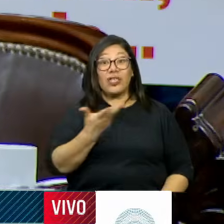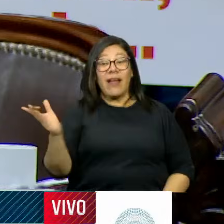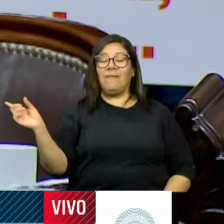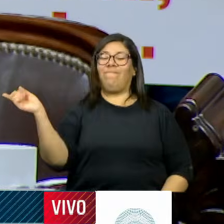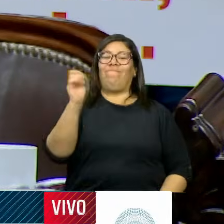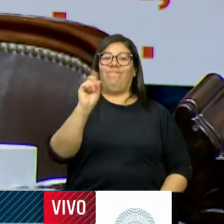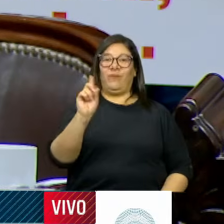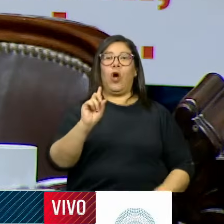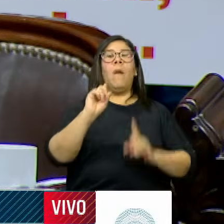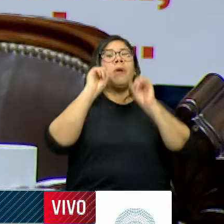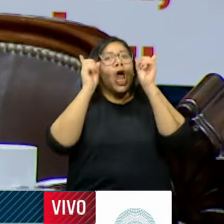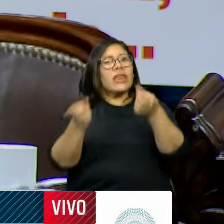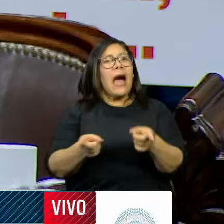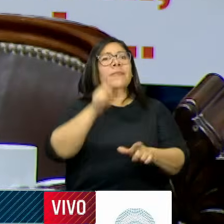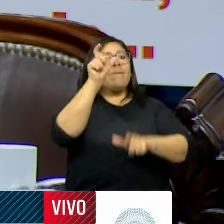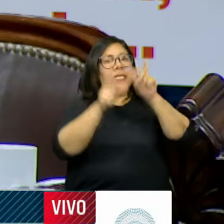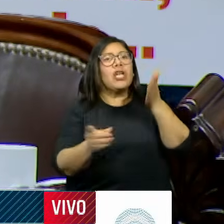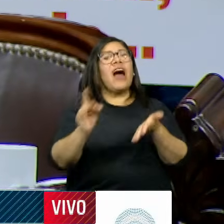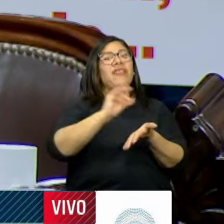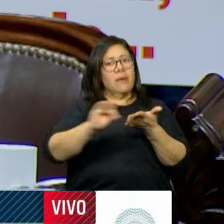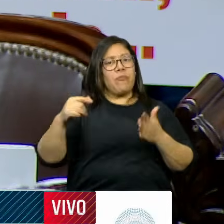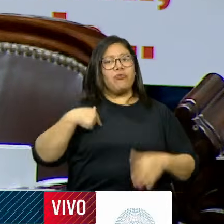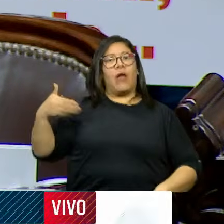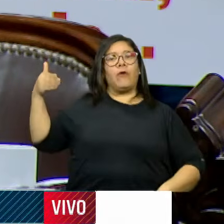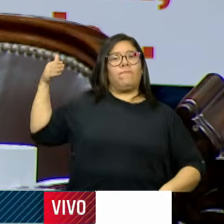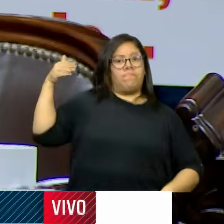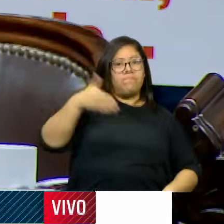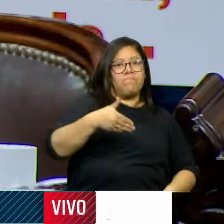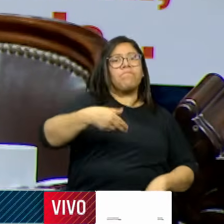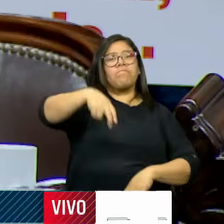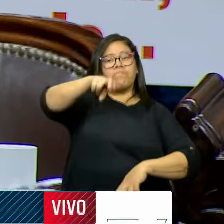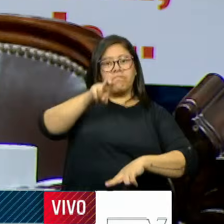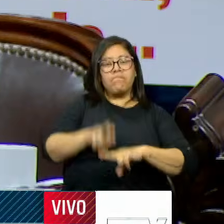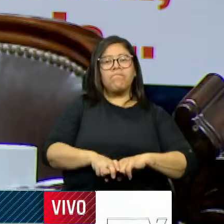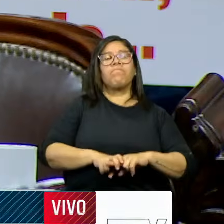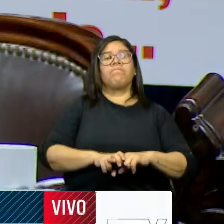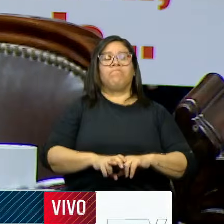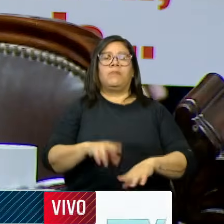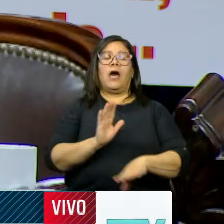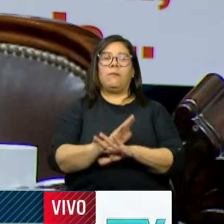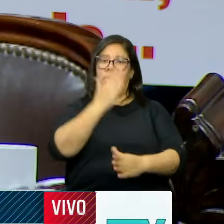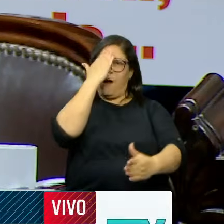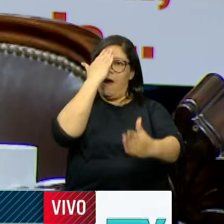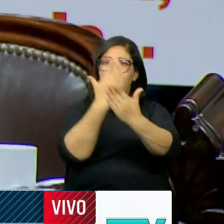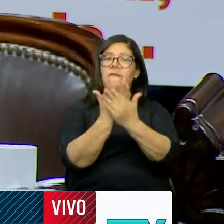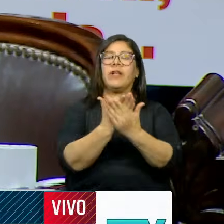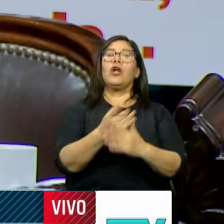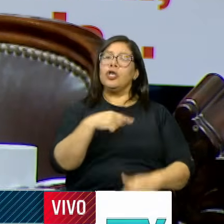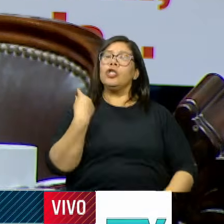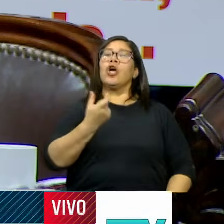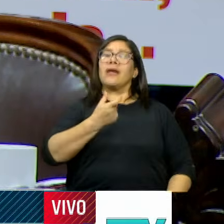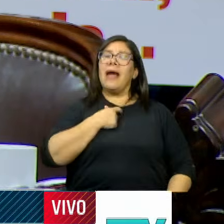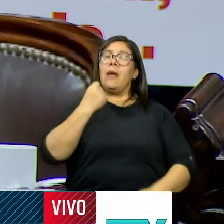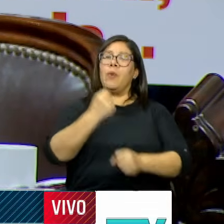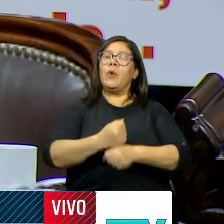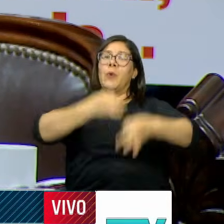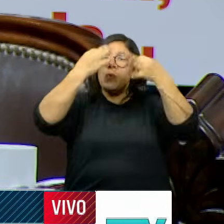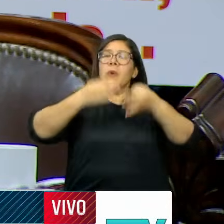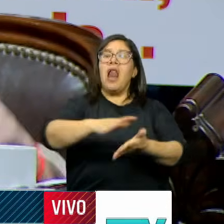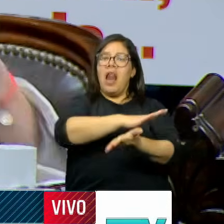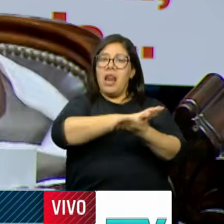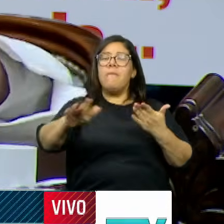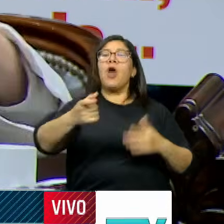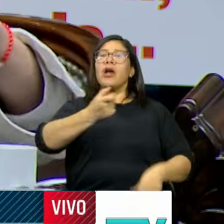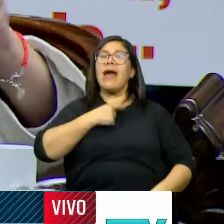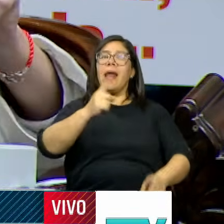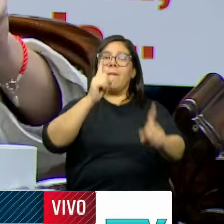los que estamos acá presentes, quienes estamos sentados dando la cara, poniendo la cara, porque sí queremos transparencia y sí queremos